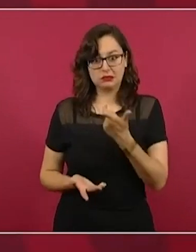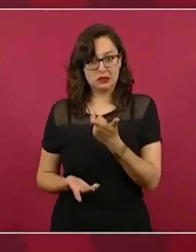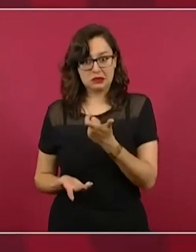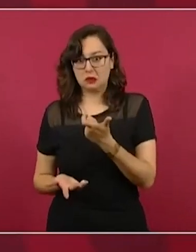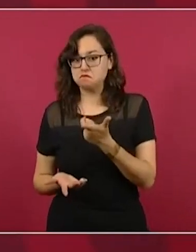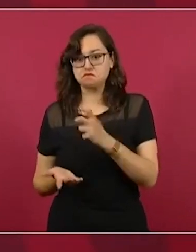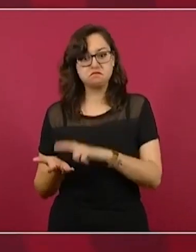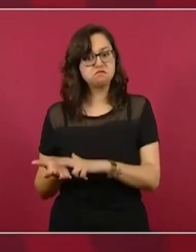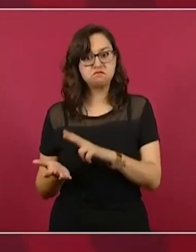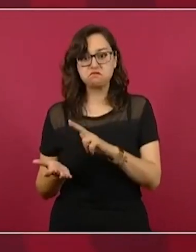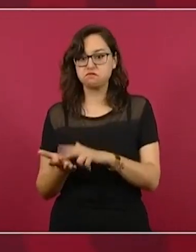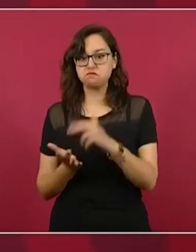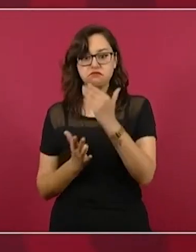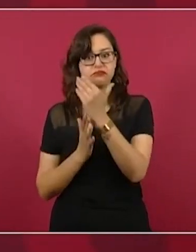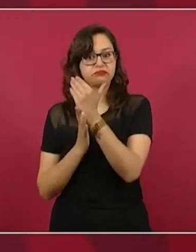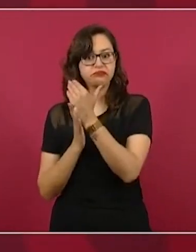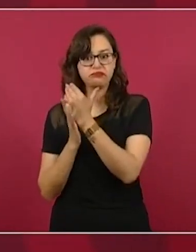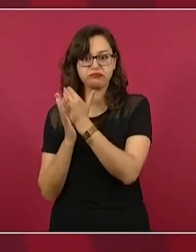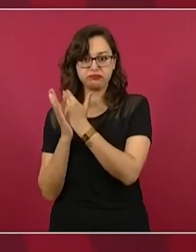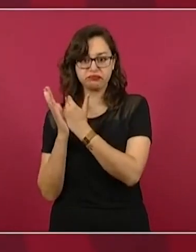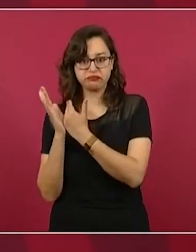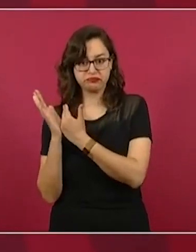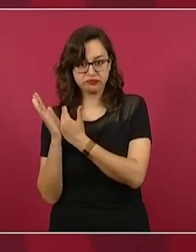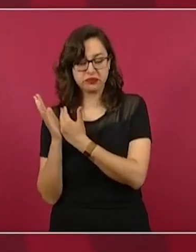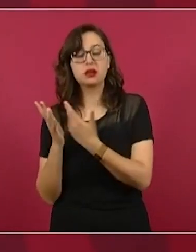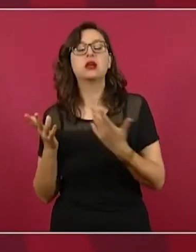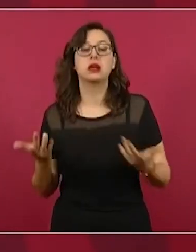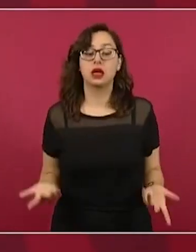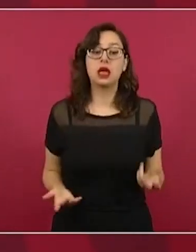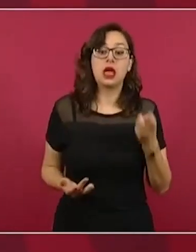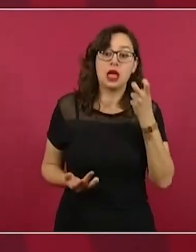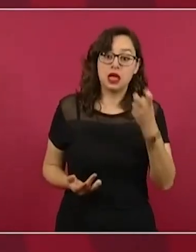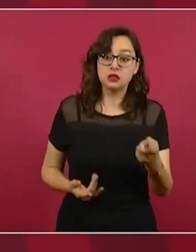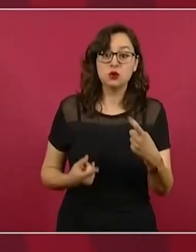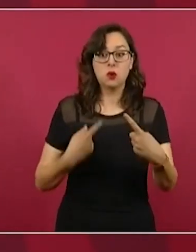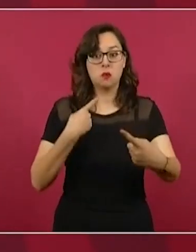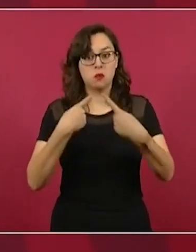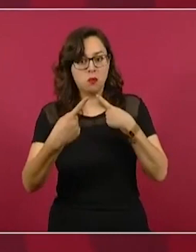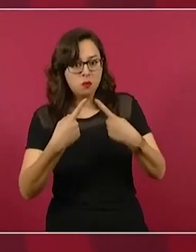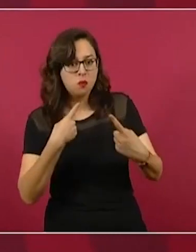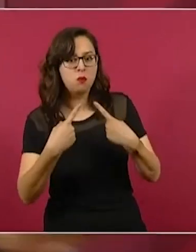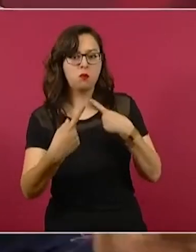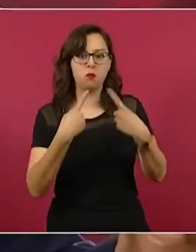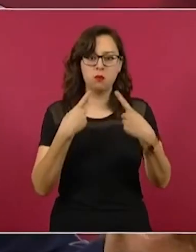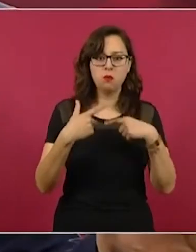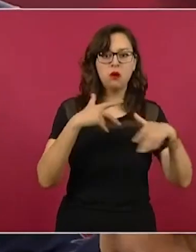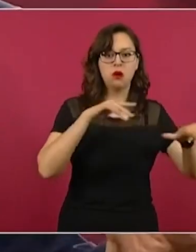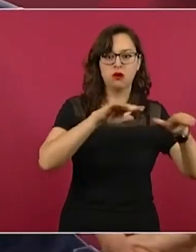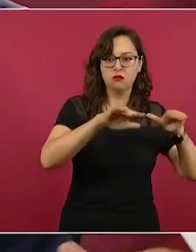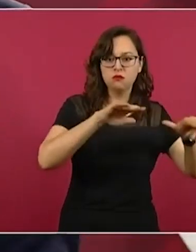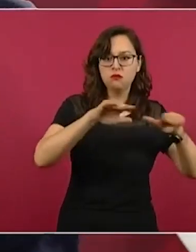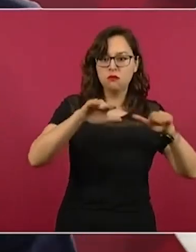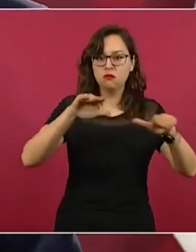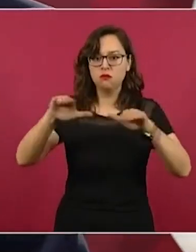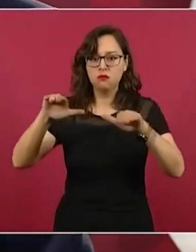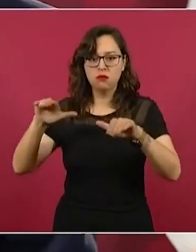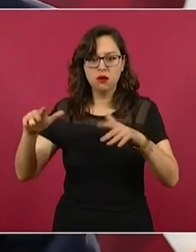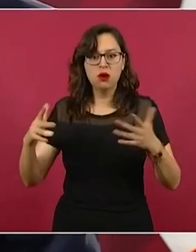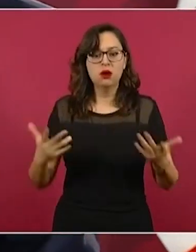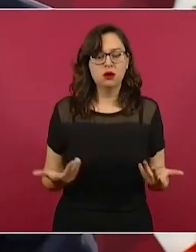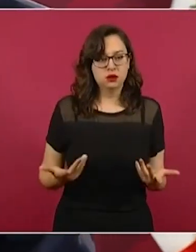por acuerdo, solo un año hubo diferencias, pero se ha decidido aumentar el